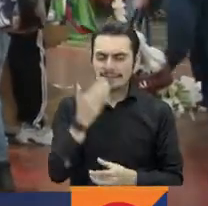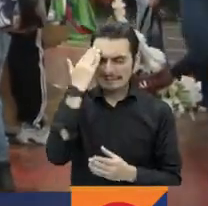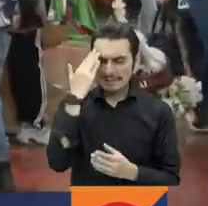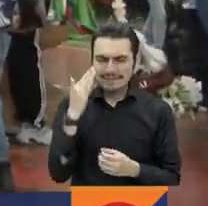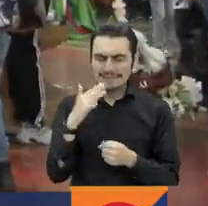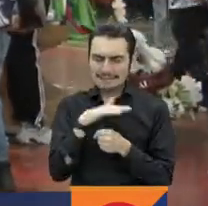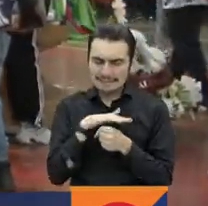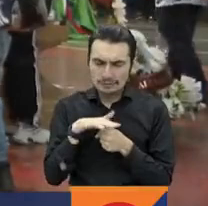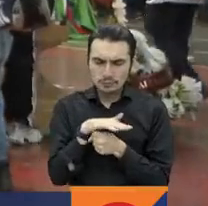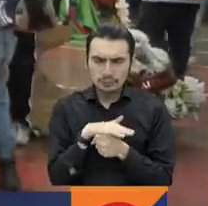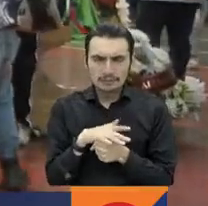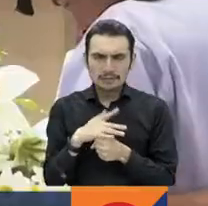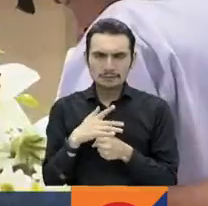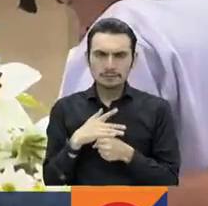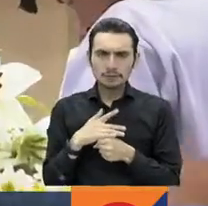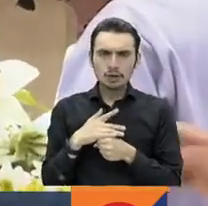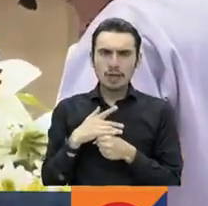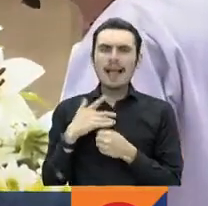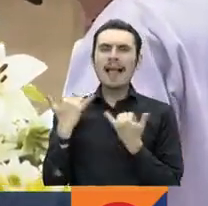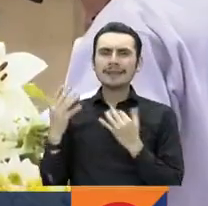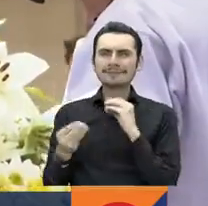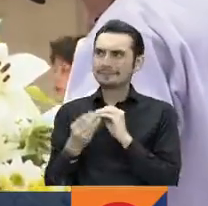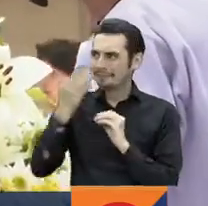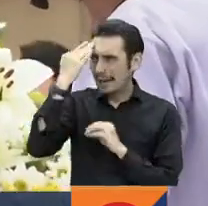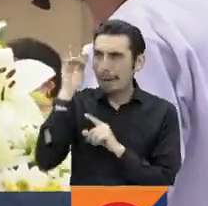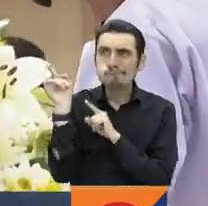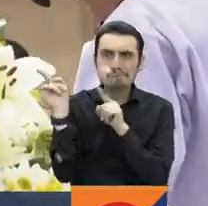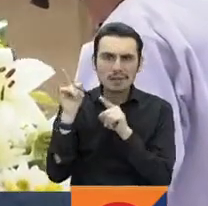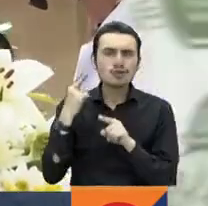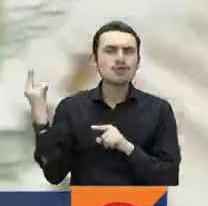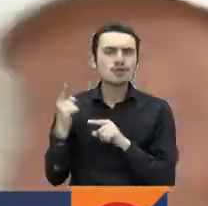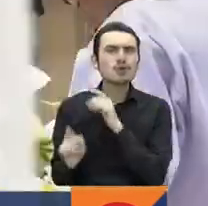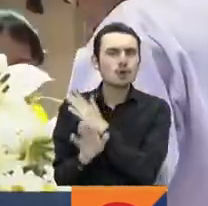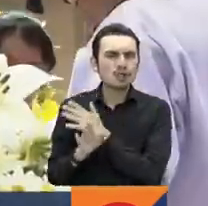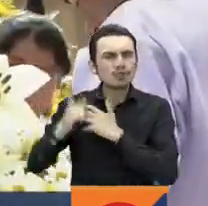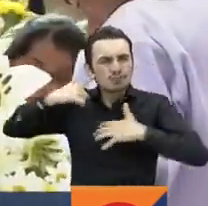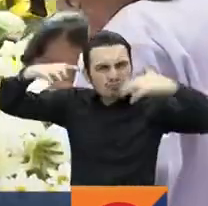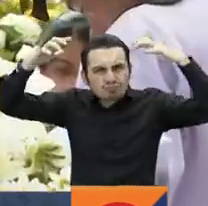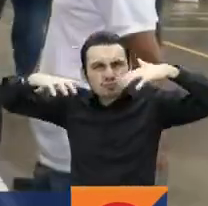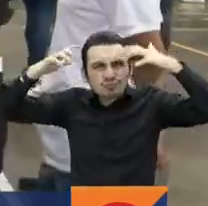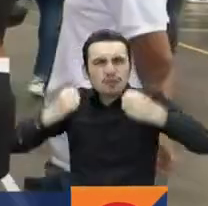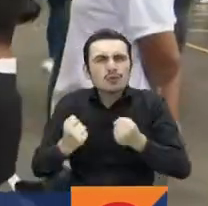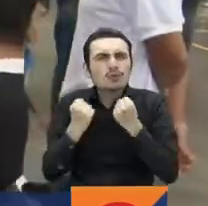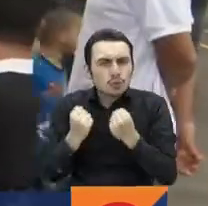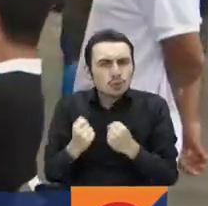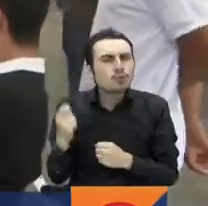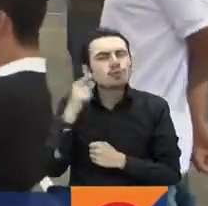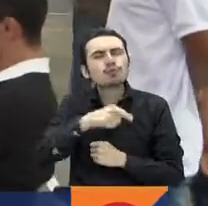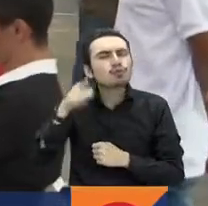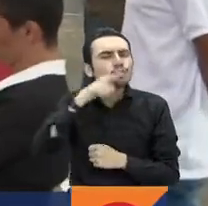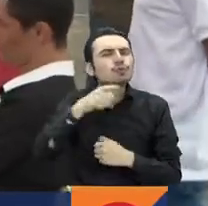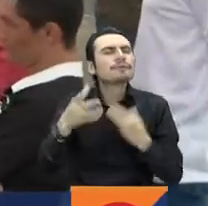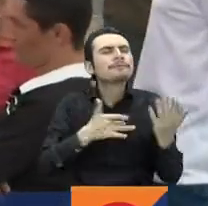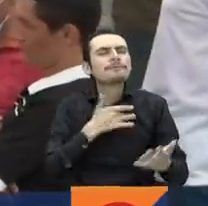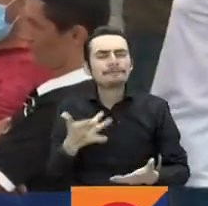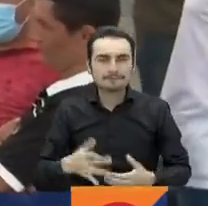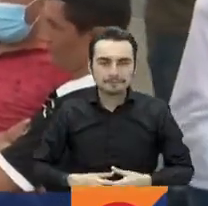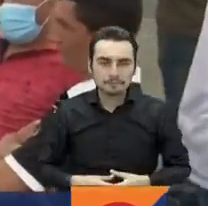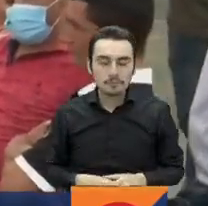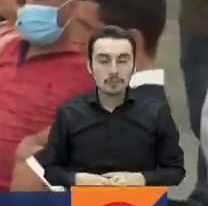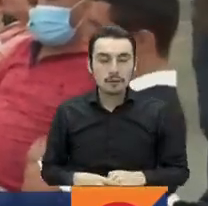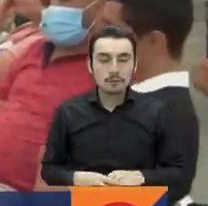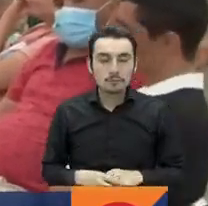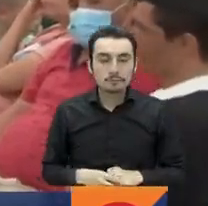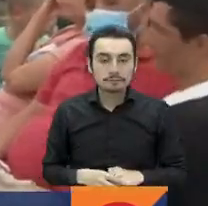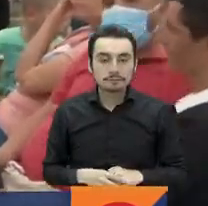de lluvias que están cayendo y que ponen en riesgo a muchas personas, en este caso en Andes, Antioquia?